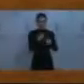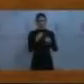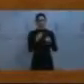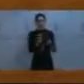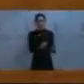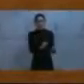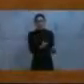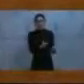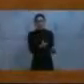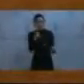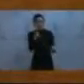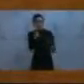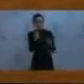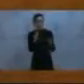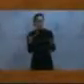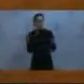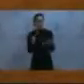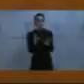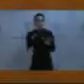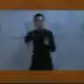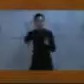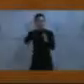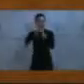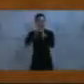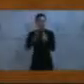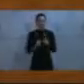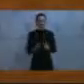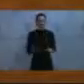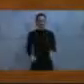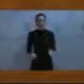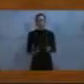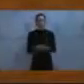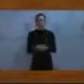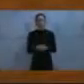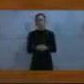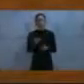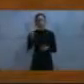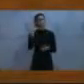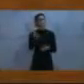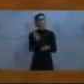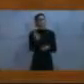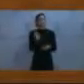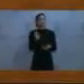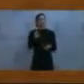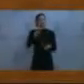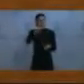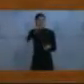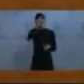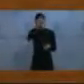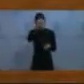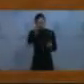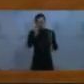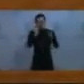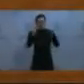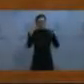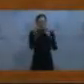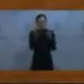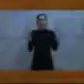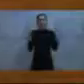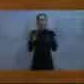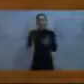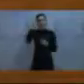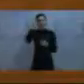denomino atención urgente del ictus. Como usted sabe, o no, la atención urgente del ictus tiene dos partes o componentes